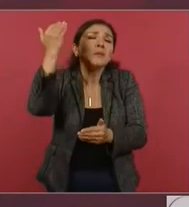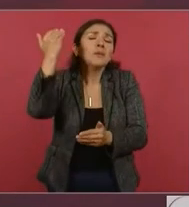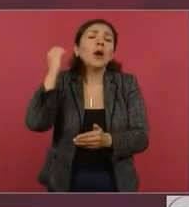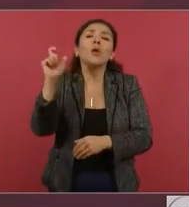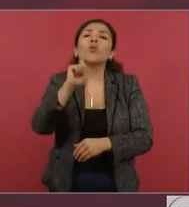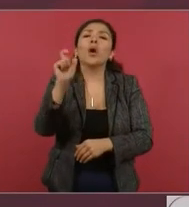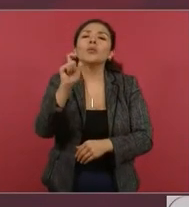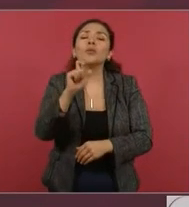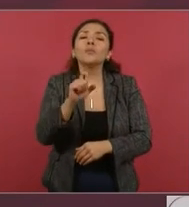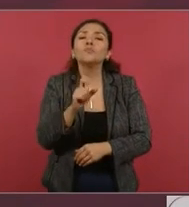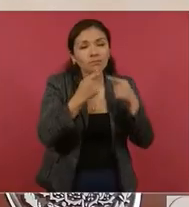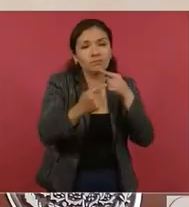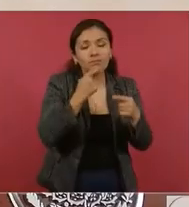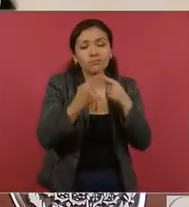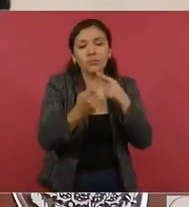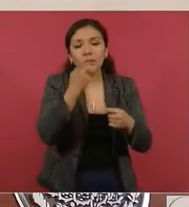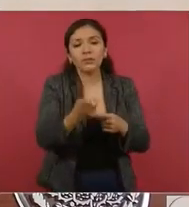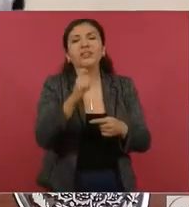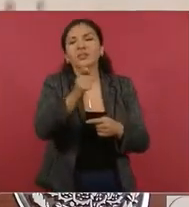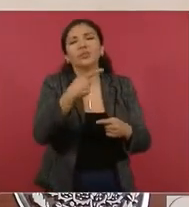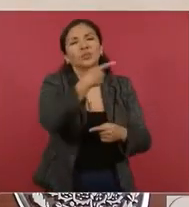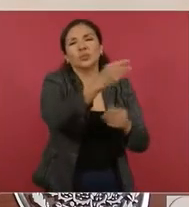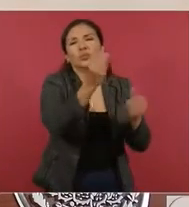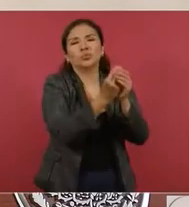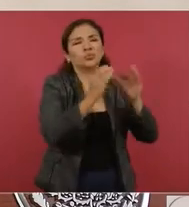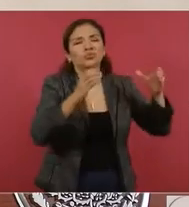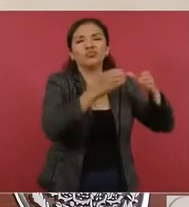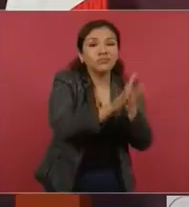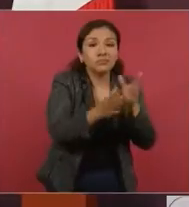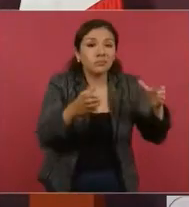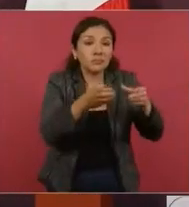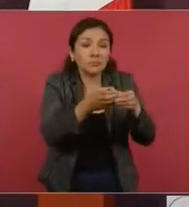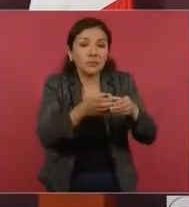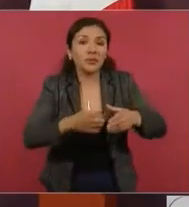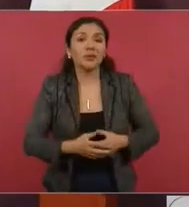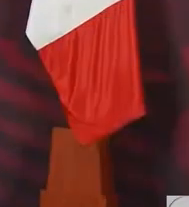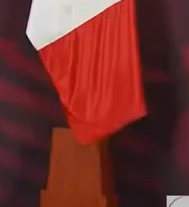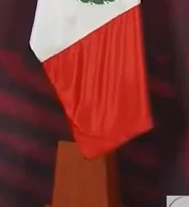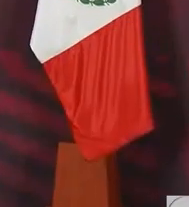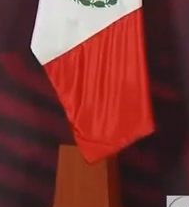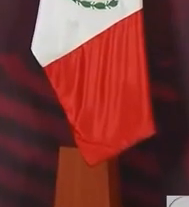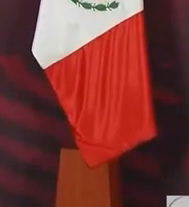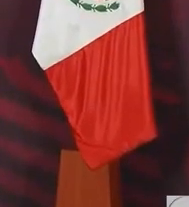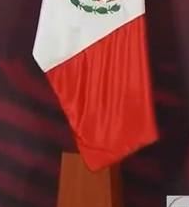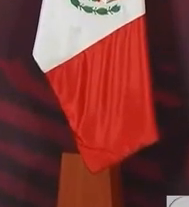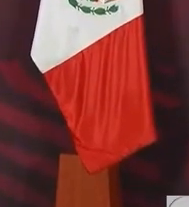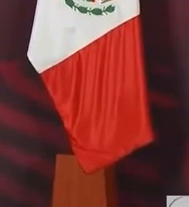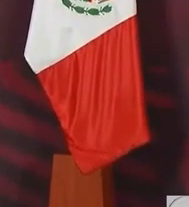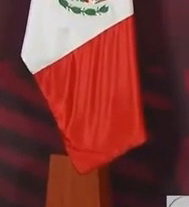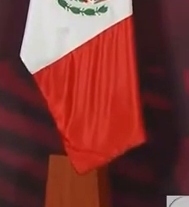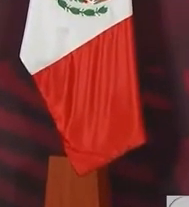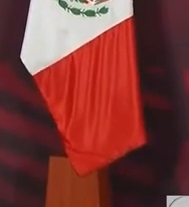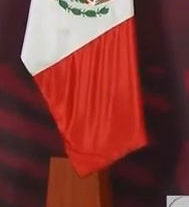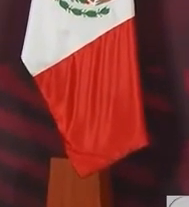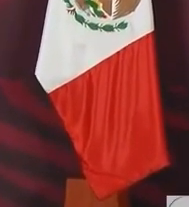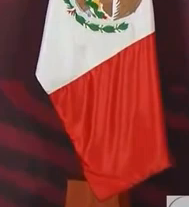llegó al acuerdo cupular entre el PRI y el PAN. Y los del PRI, Salinas primero y